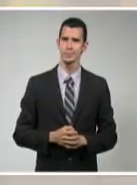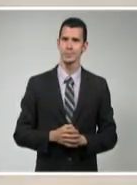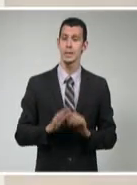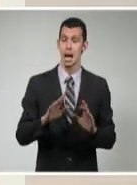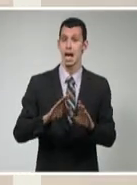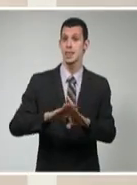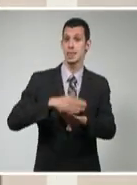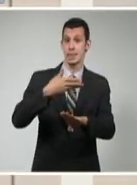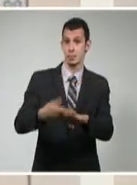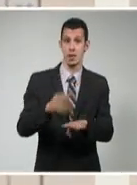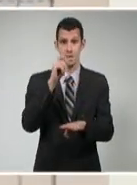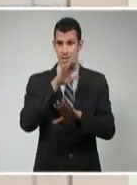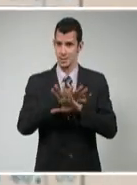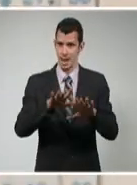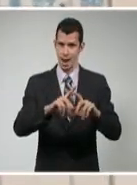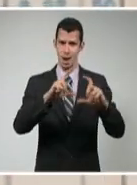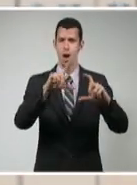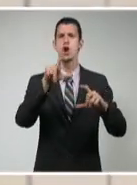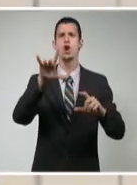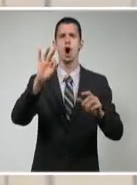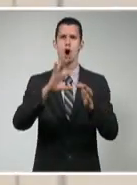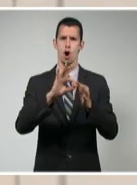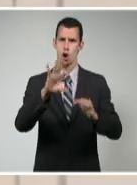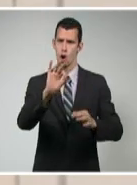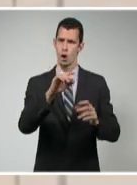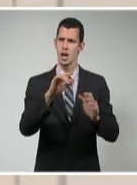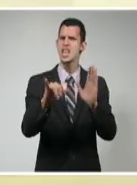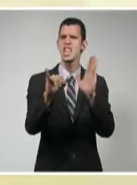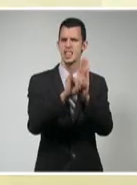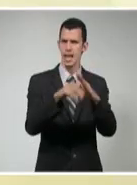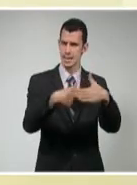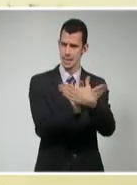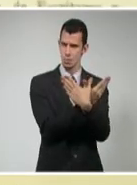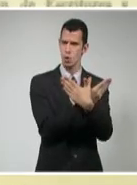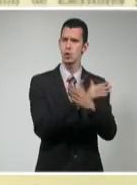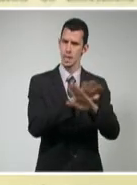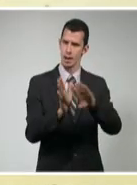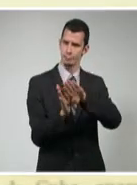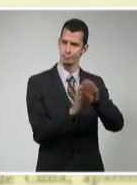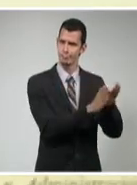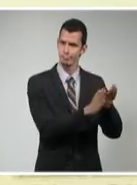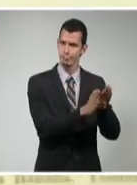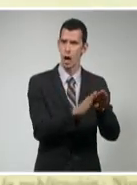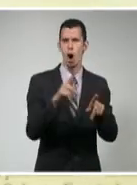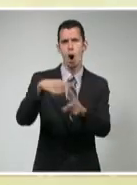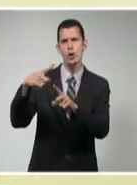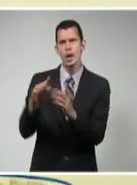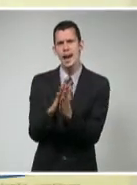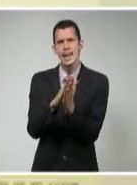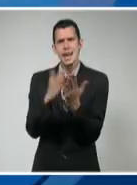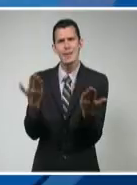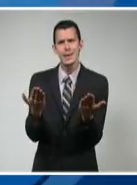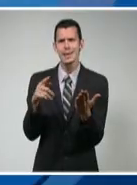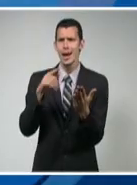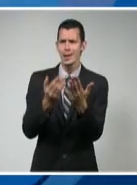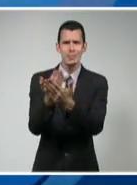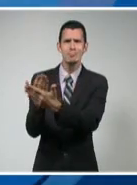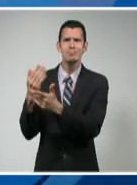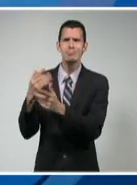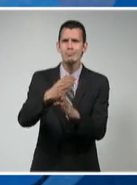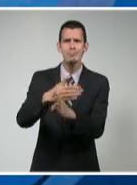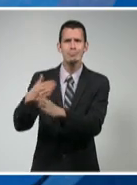para identificar aquel primer congreso y diseñó varias portadas para la revista Unión en 1964. Si hay